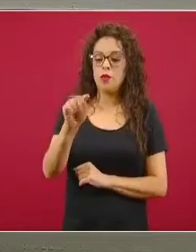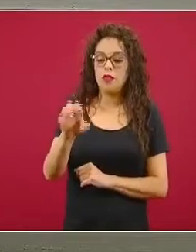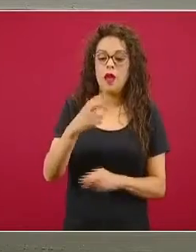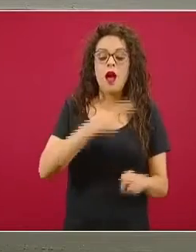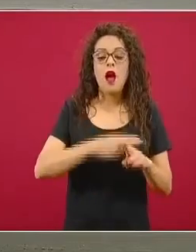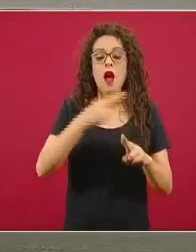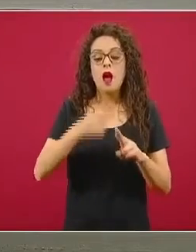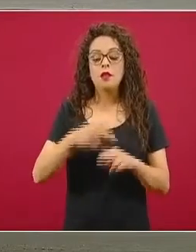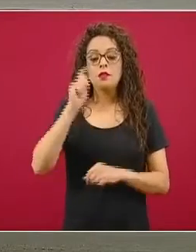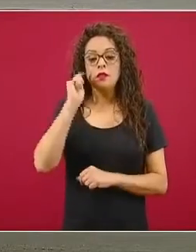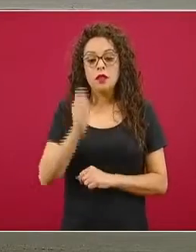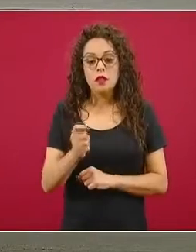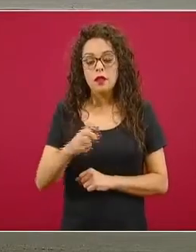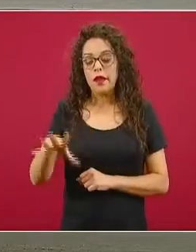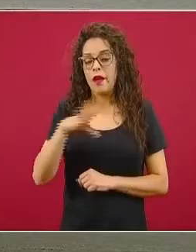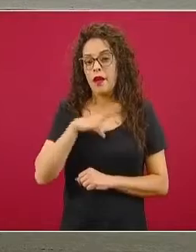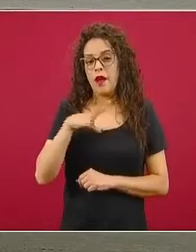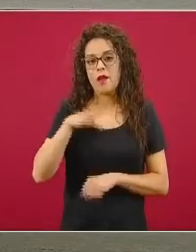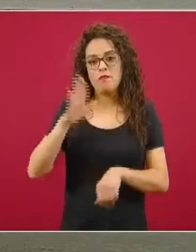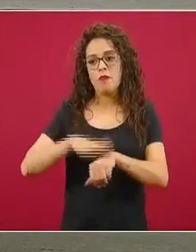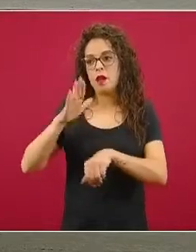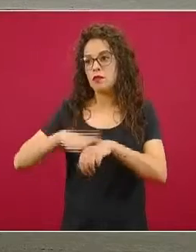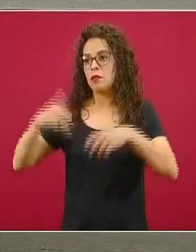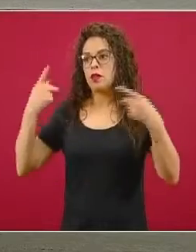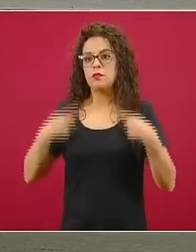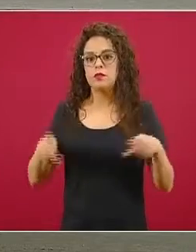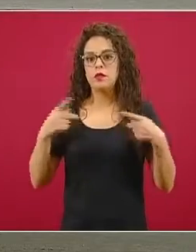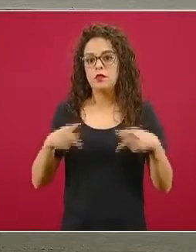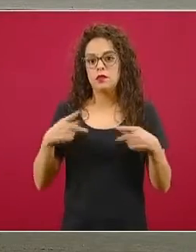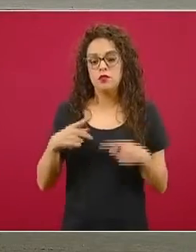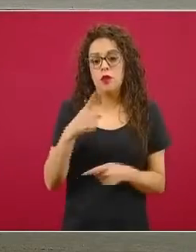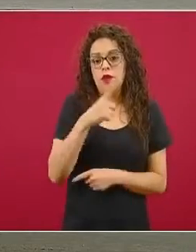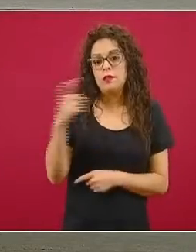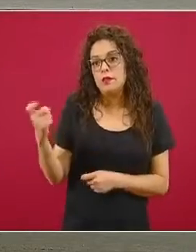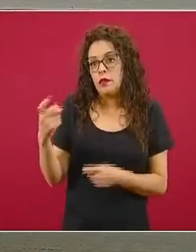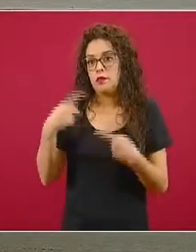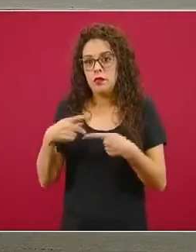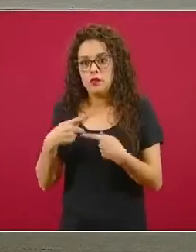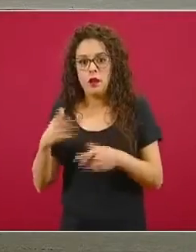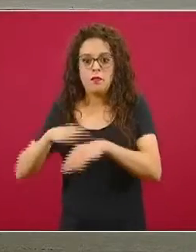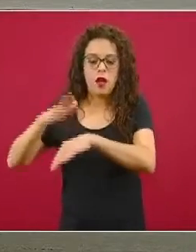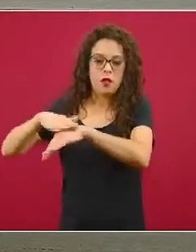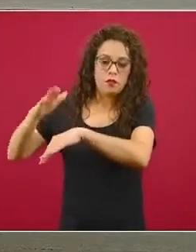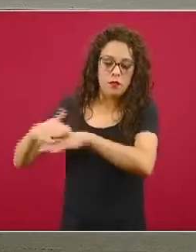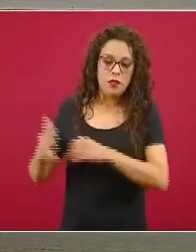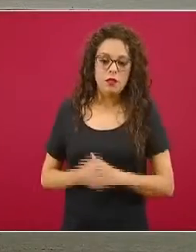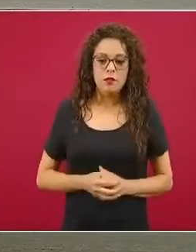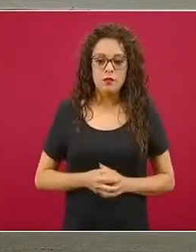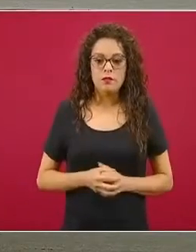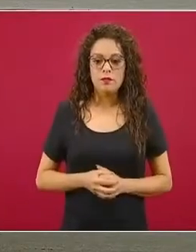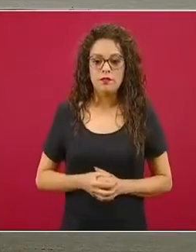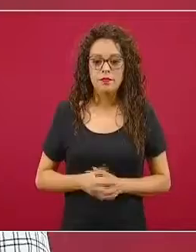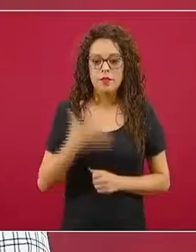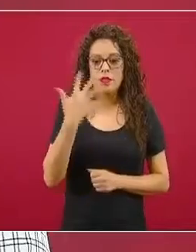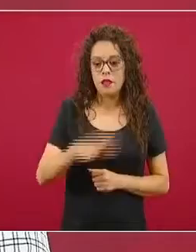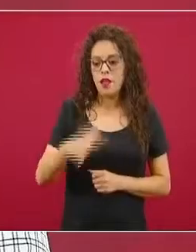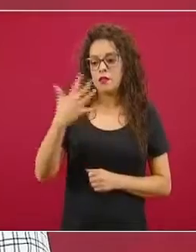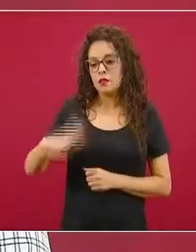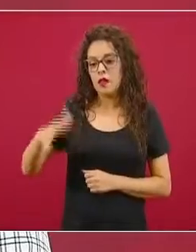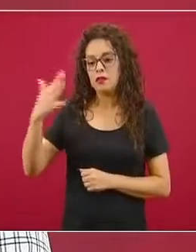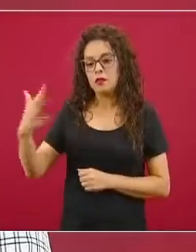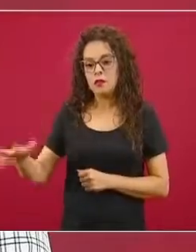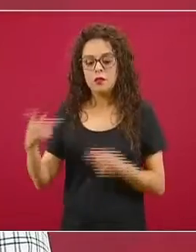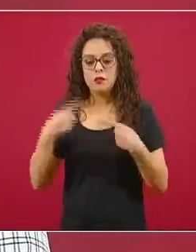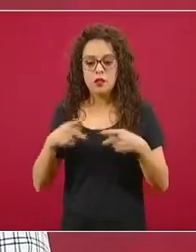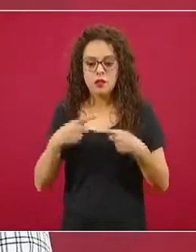que se asocien decenas de las mismas. Y estos brotes, digamos, de mayor magnitud normalmente suelen ocurrir